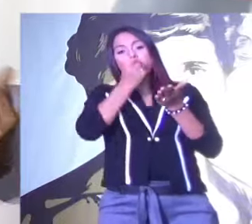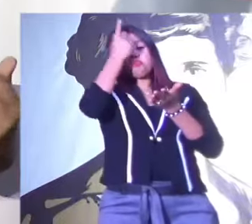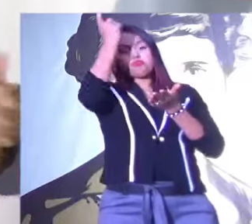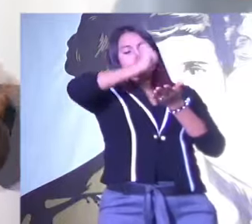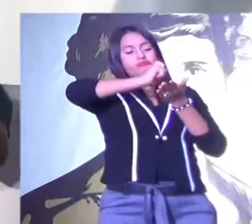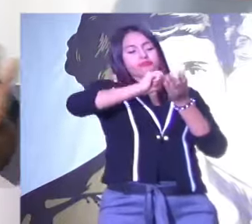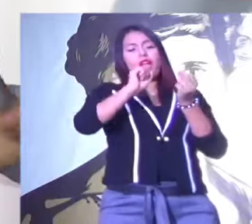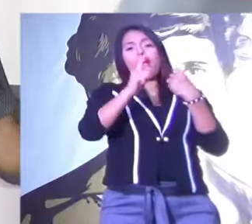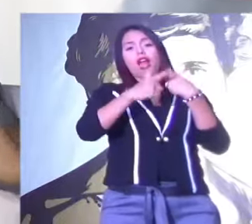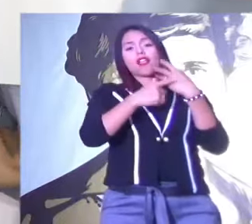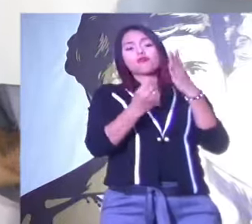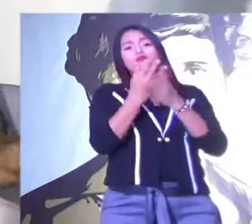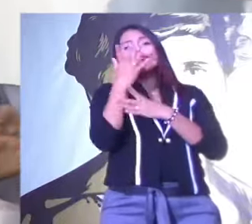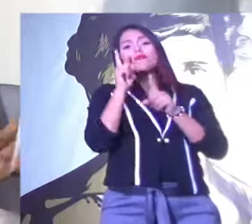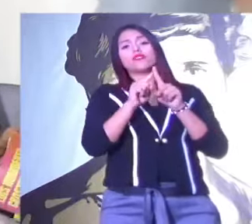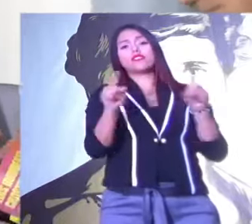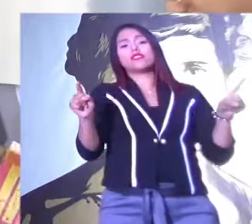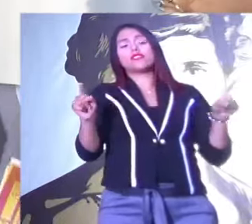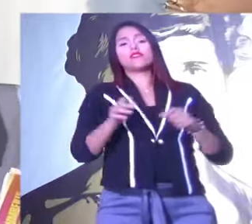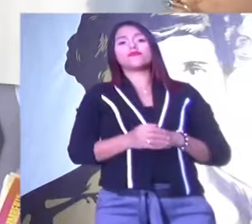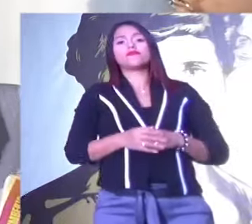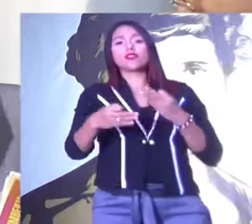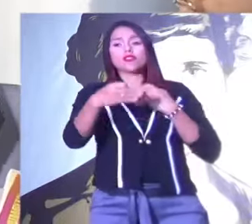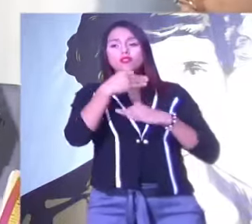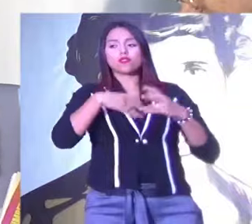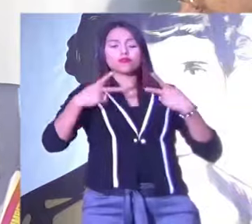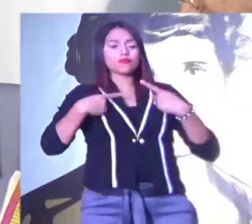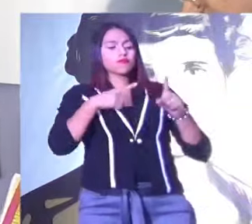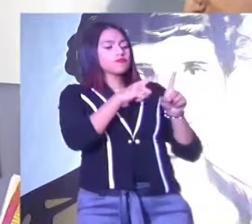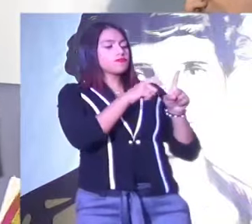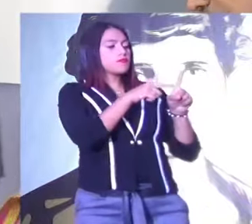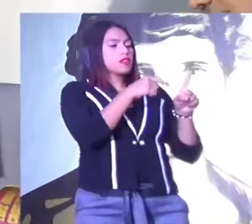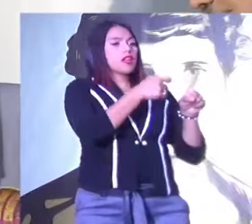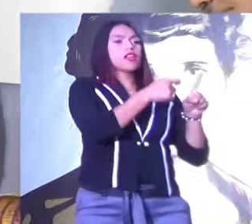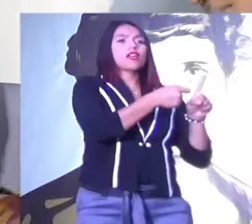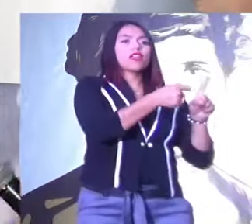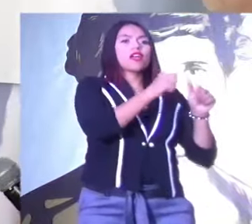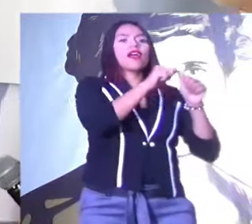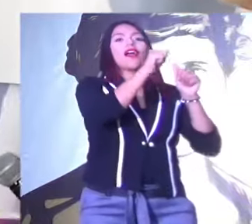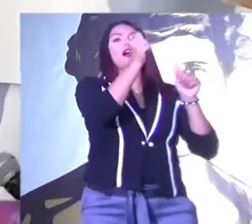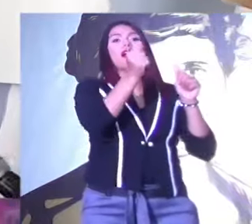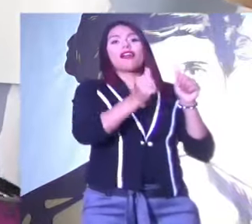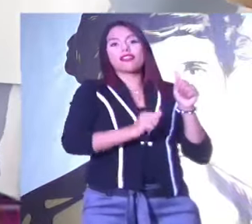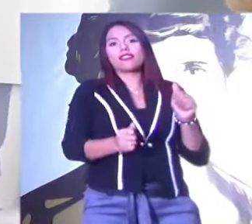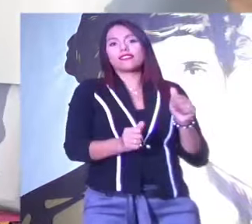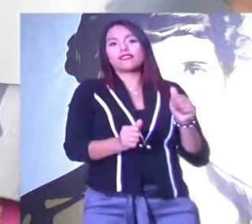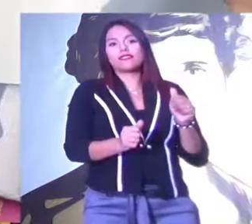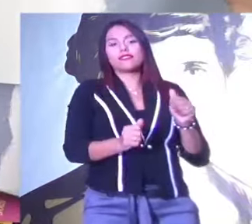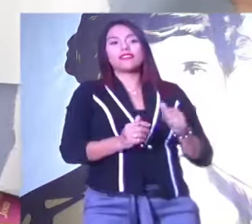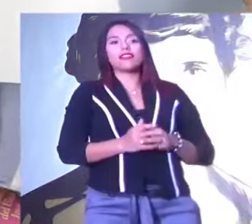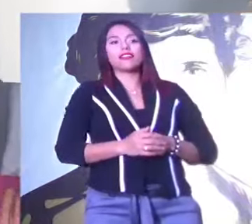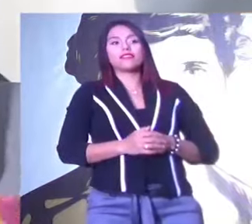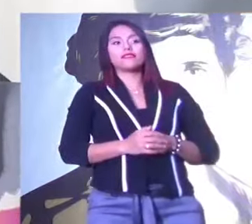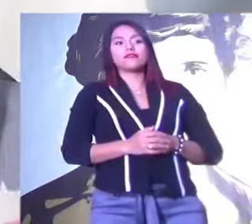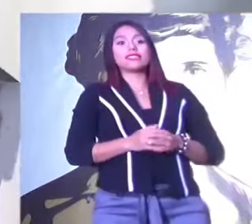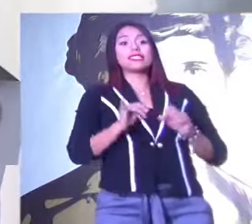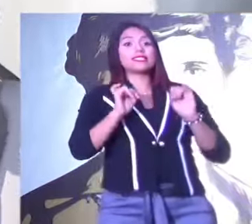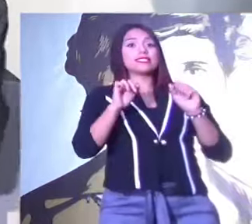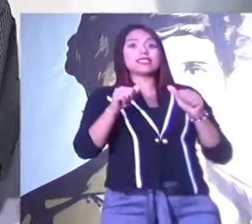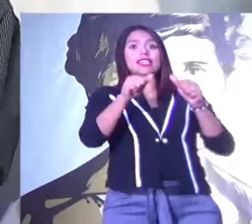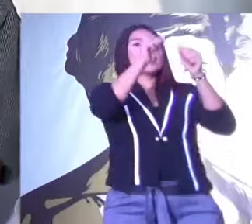si te diste cuenta, quien sean, todos los personajes son artistas. ¿Sí? Y bueno, la mayoría de ellos son artistas enloquecidos, son